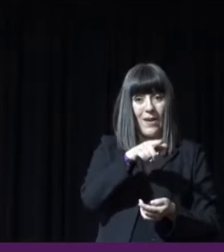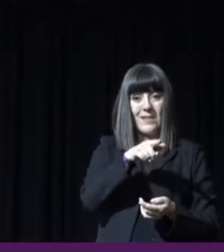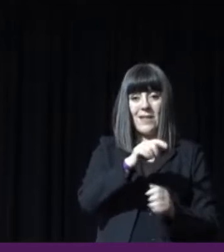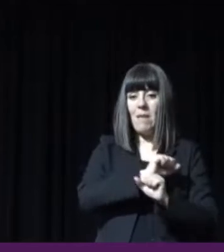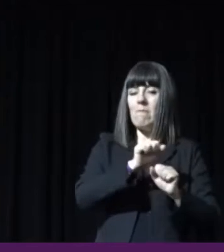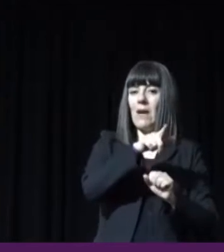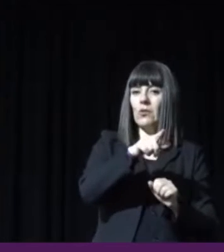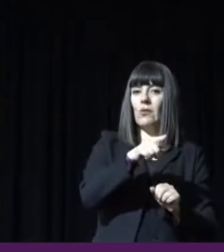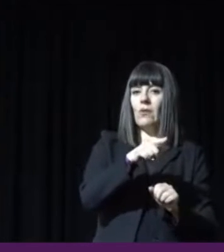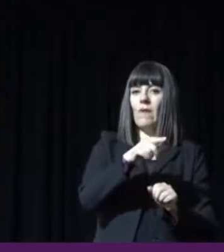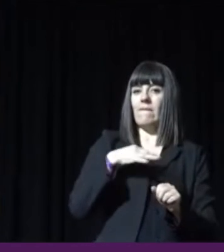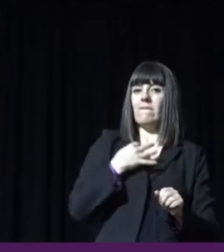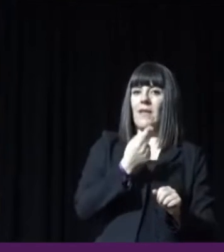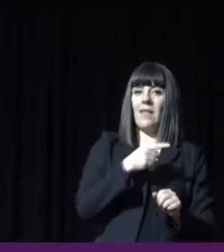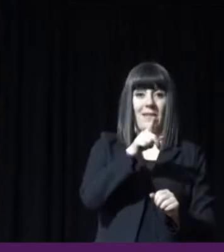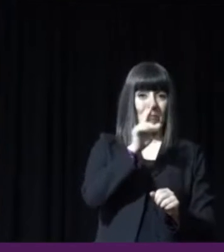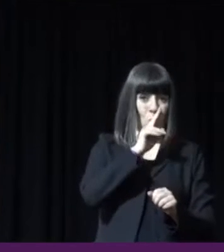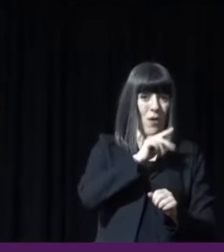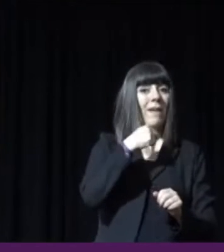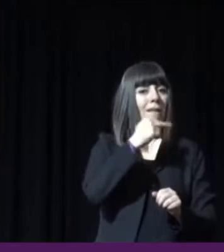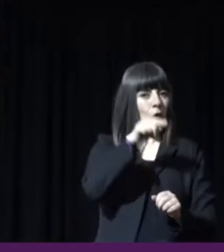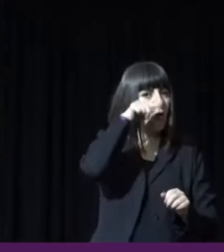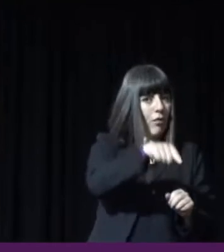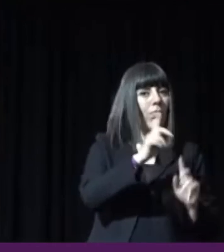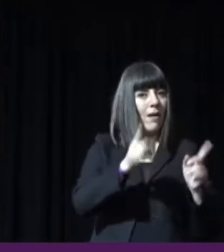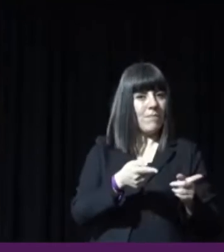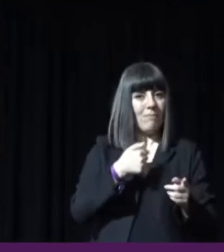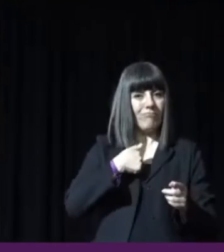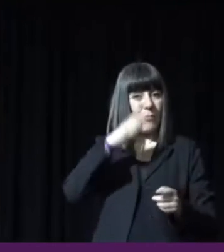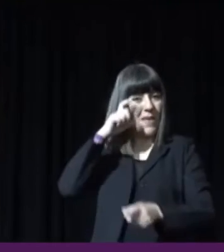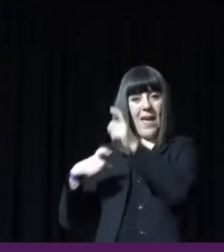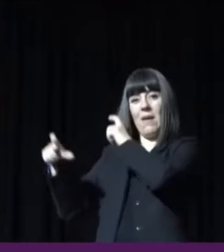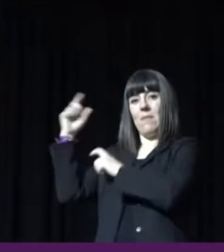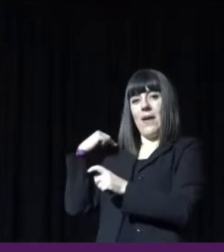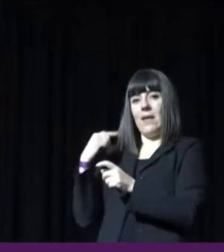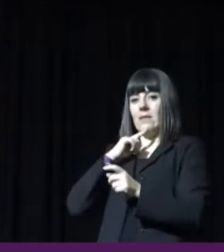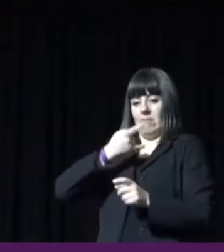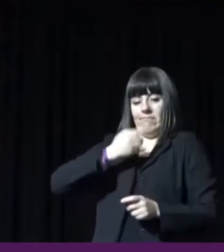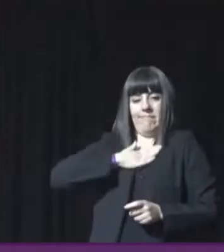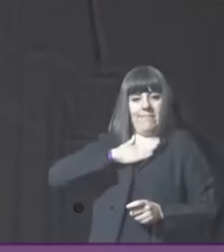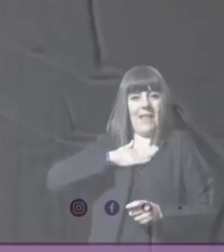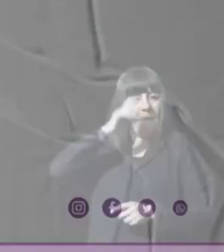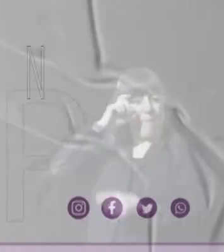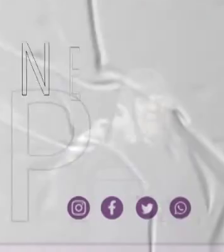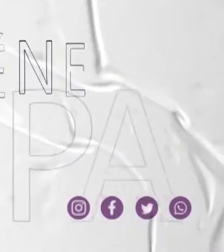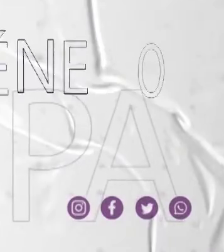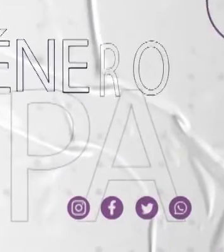tuvo en mi vida. Porque cuando hablo de las experiencias adversas en la infancia, lo hablo en primera persona.